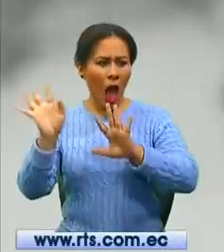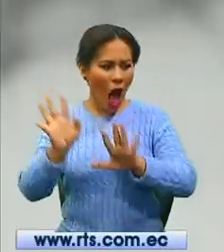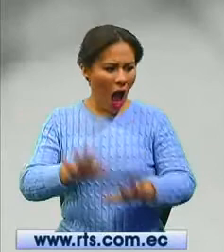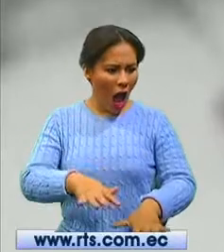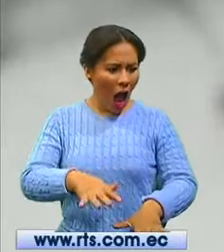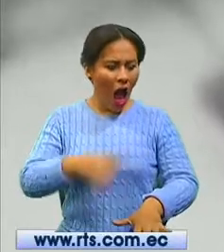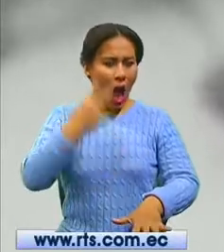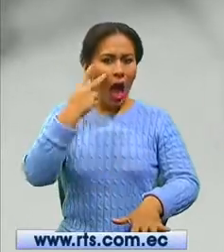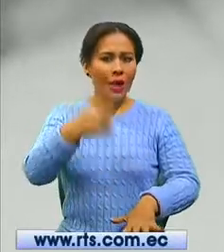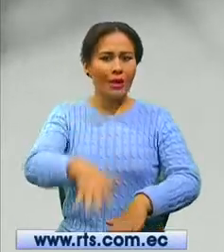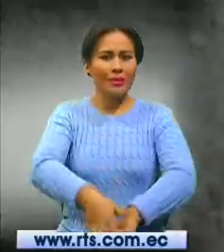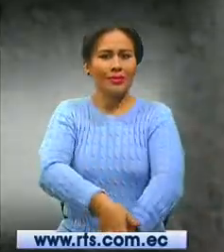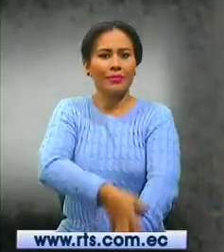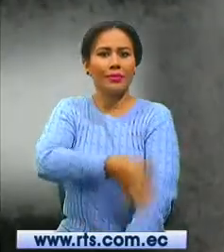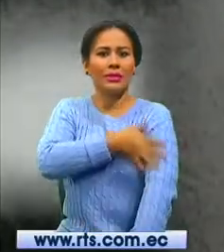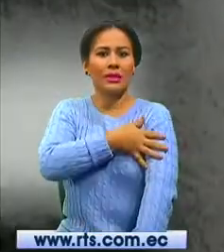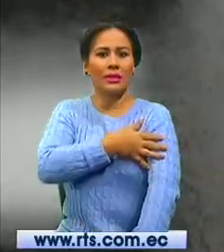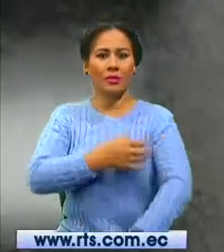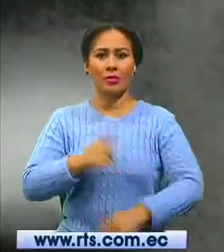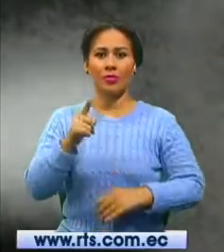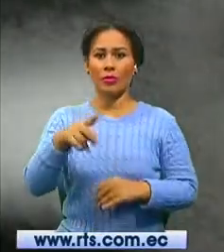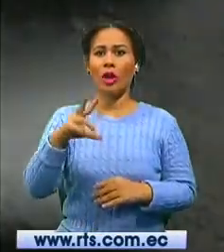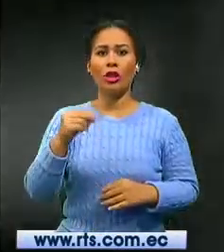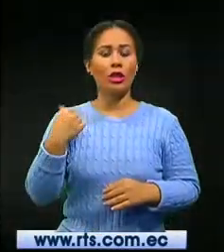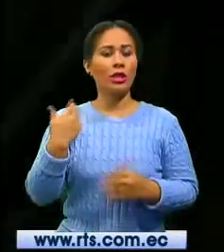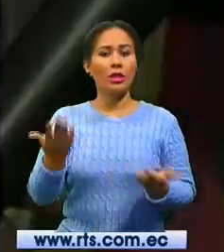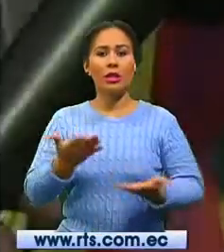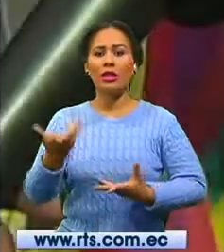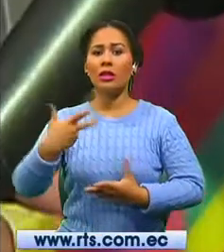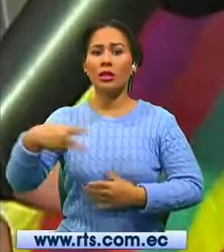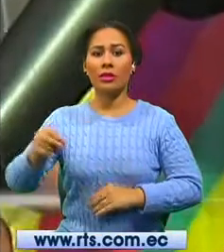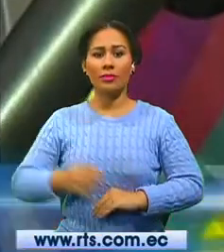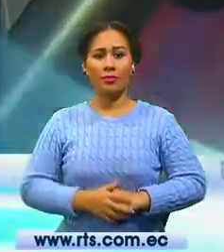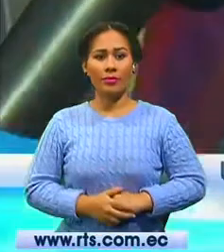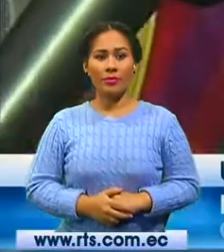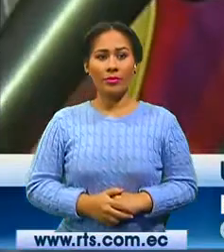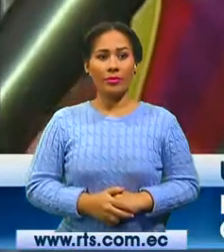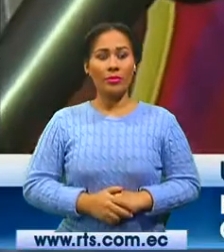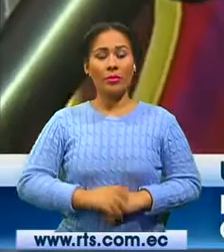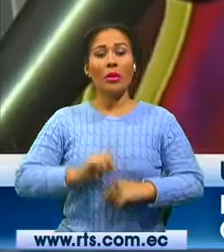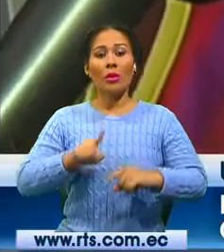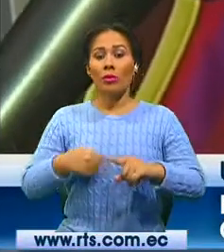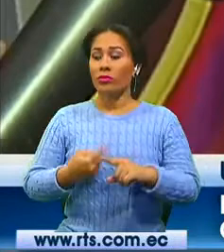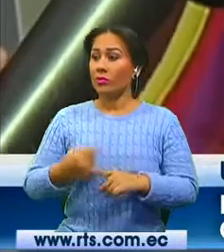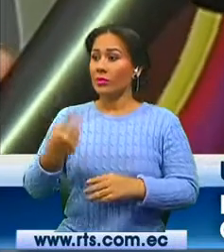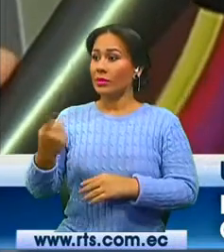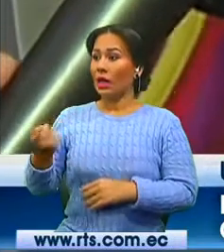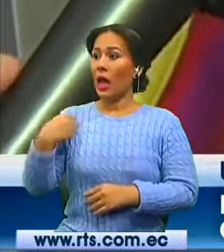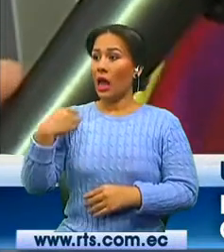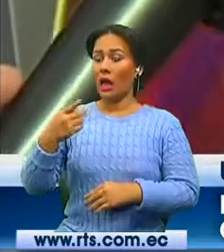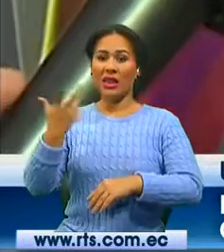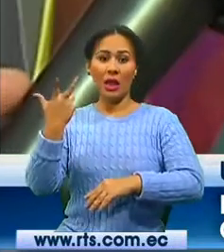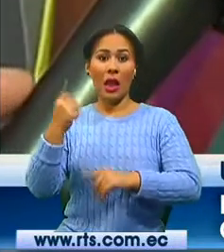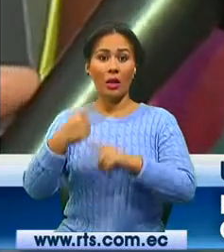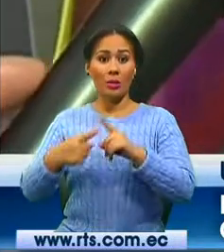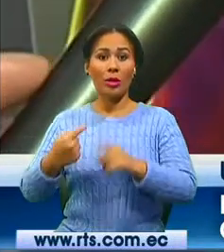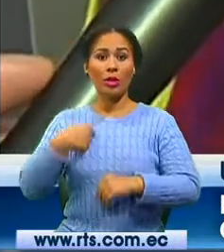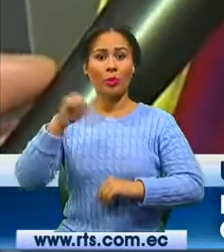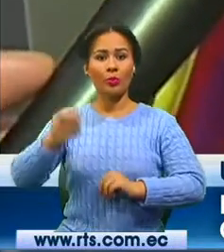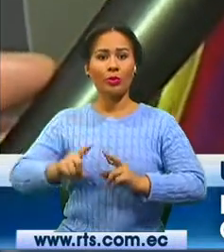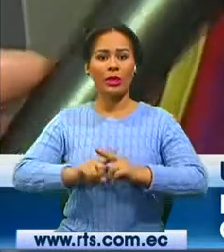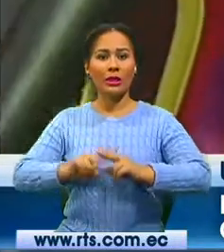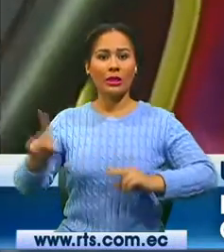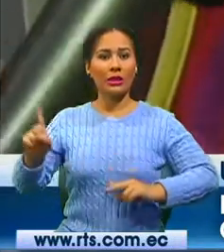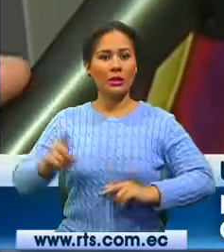hecho su papá. Ella no tenía a dónde ir. Y a lo que ella se fue, a la máxima, a las 3:30, yo me pude escapar de